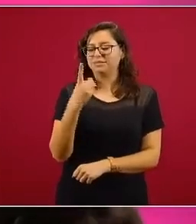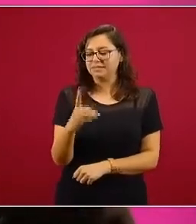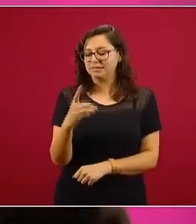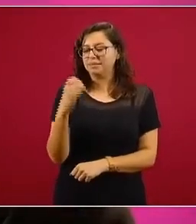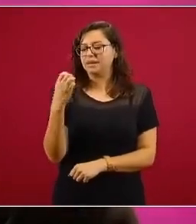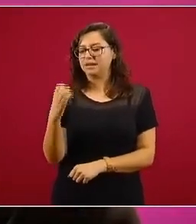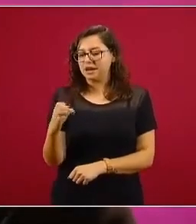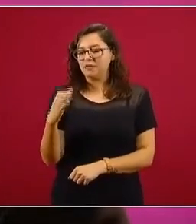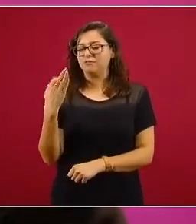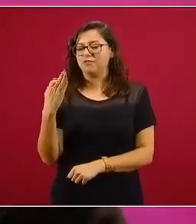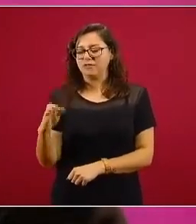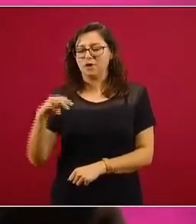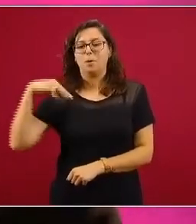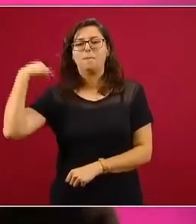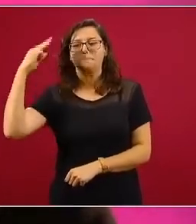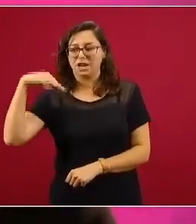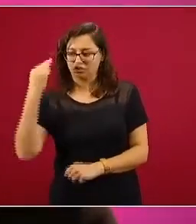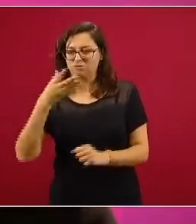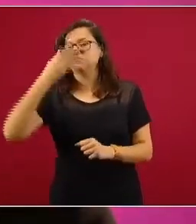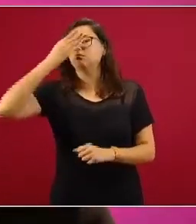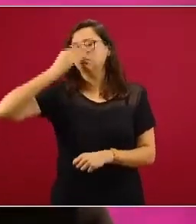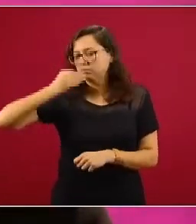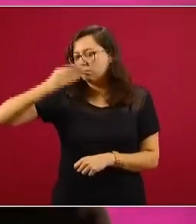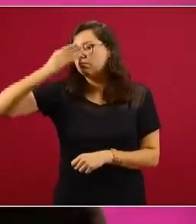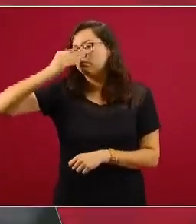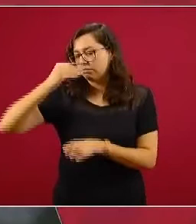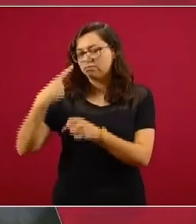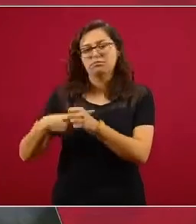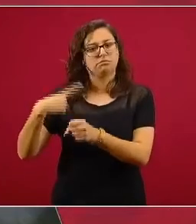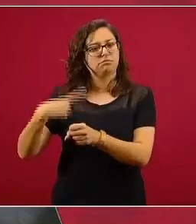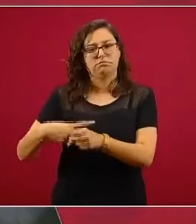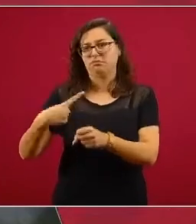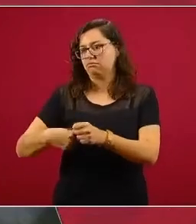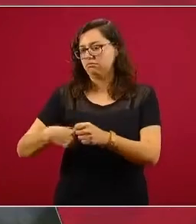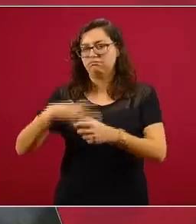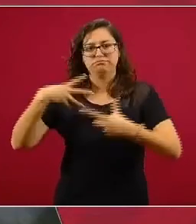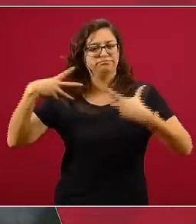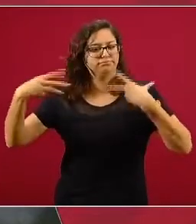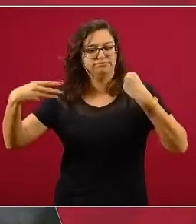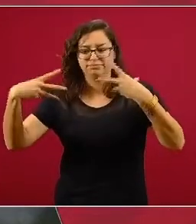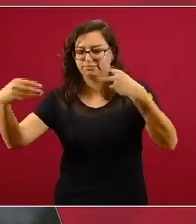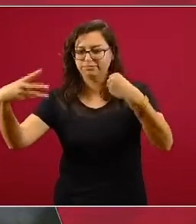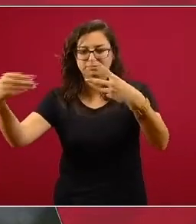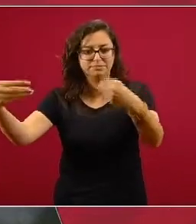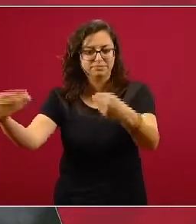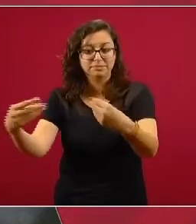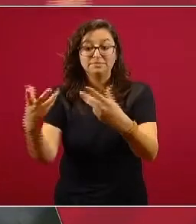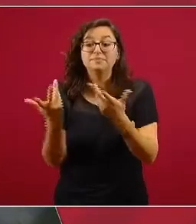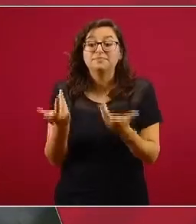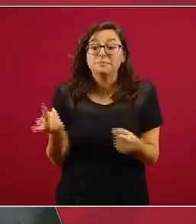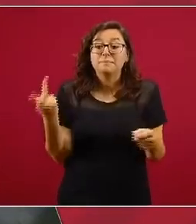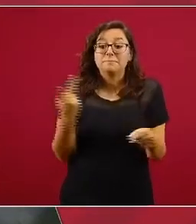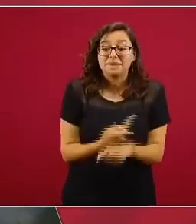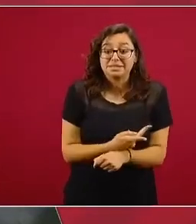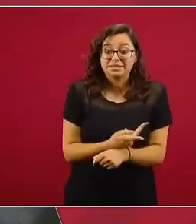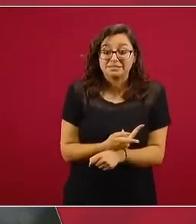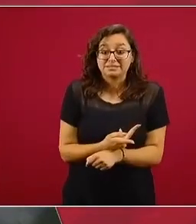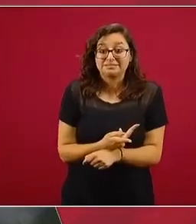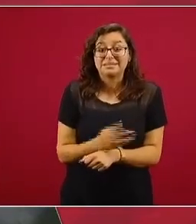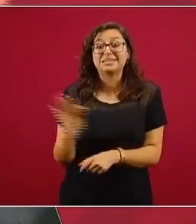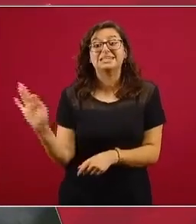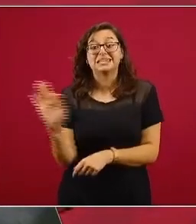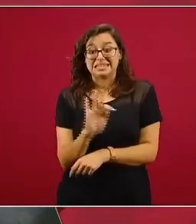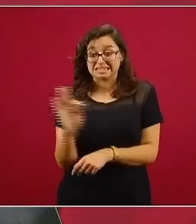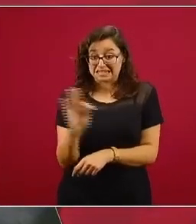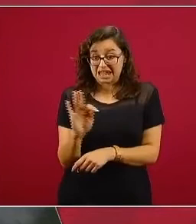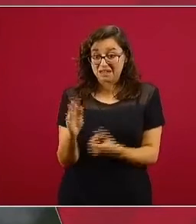marzo. Y la predicción consiste en que podría ser que durante esos meses,